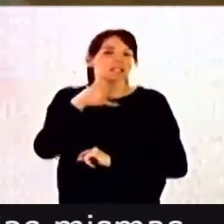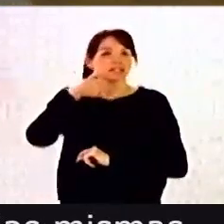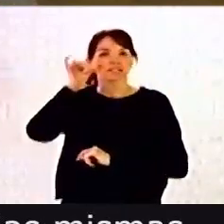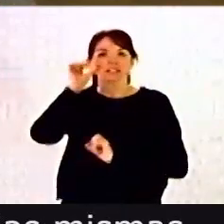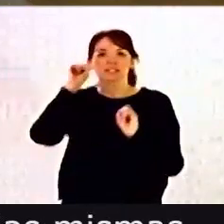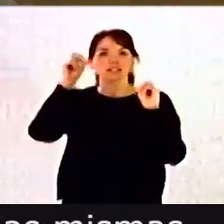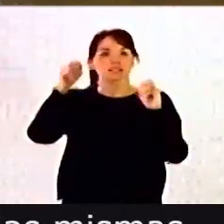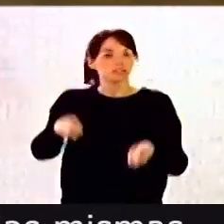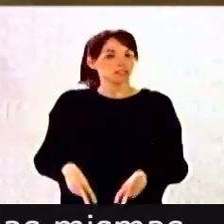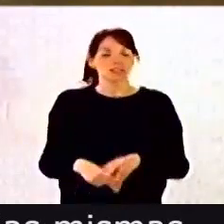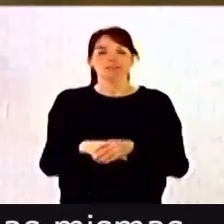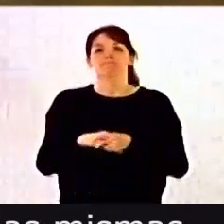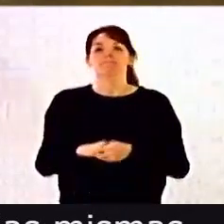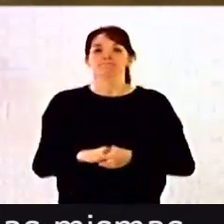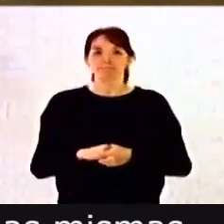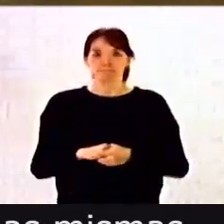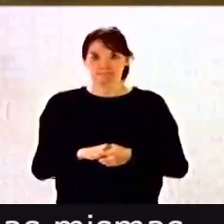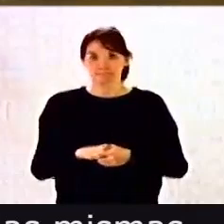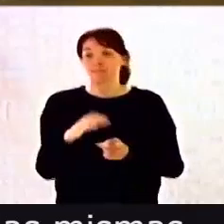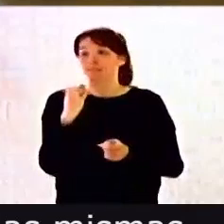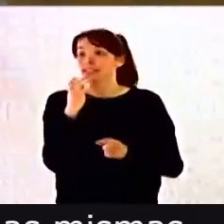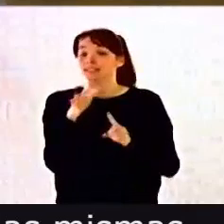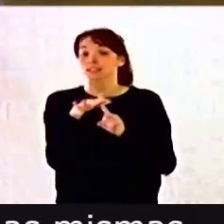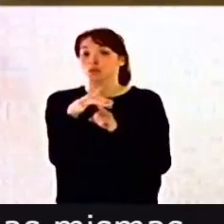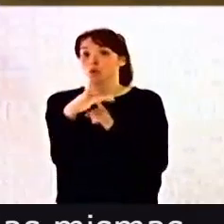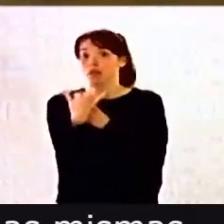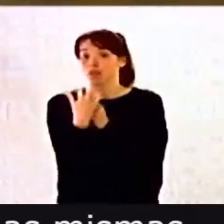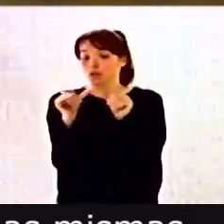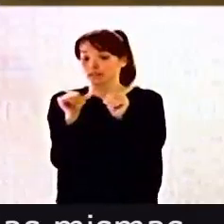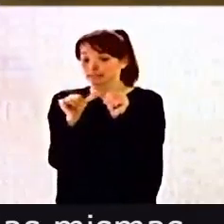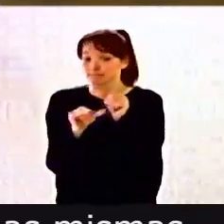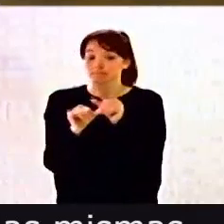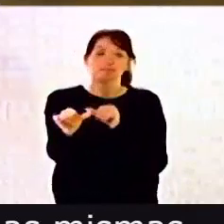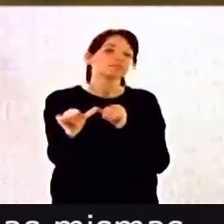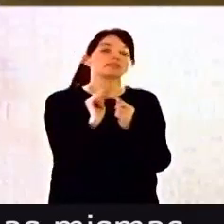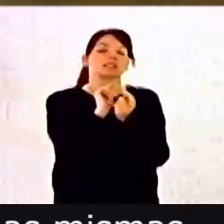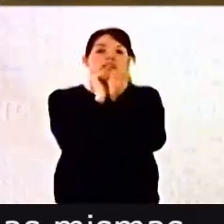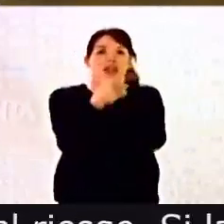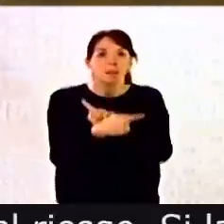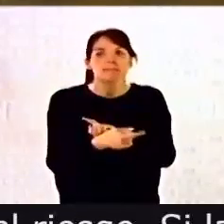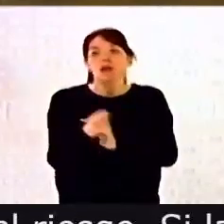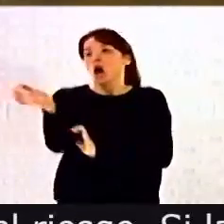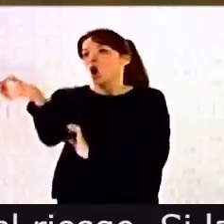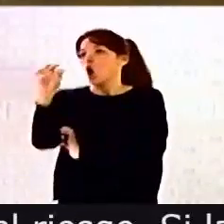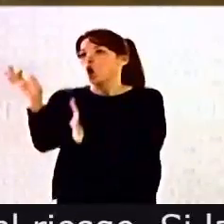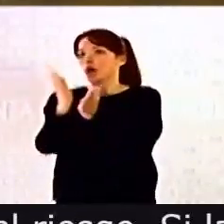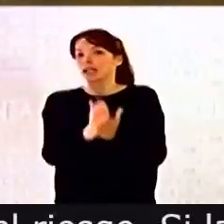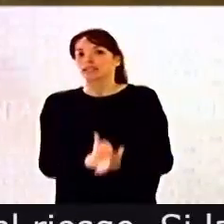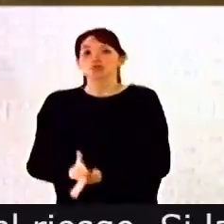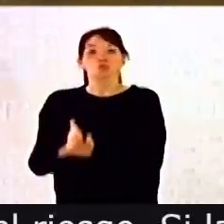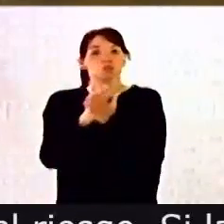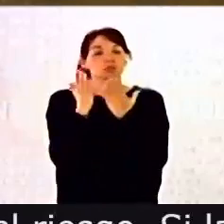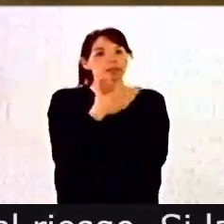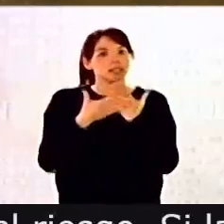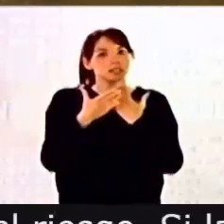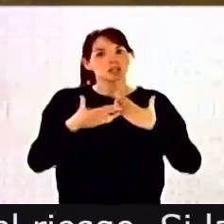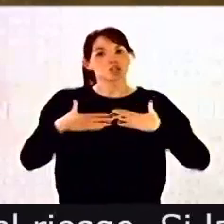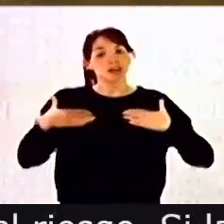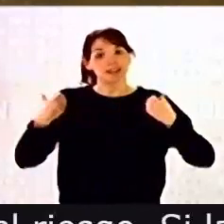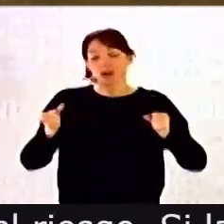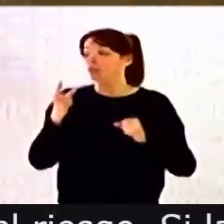riesgo epidemiológico. Si la situación epidemiológica o el estudio de seroprevalencia del Ministerio de Sanidad